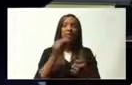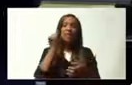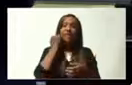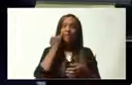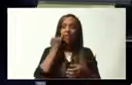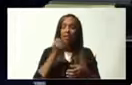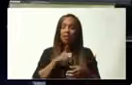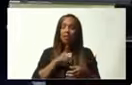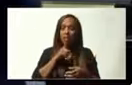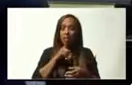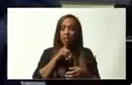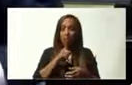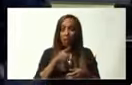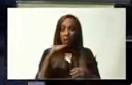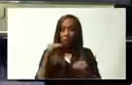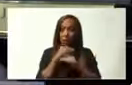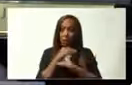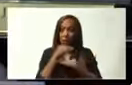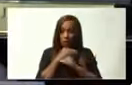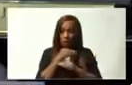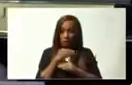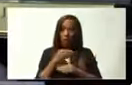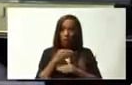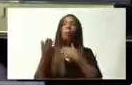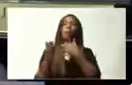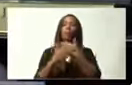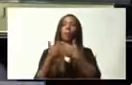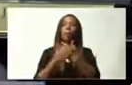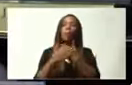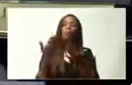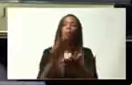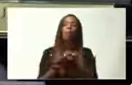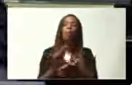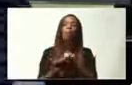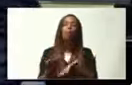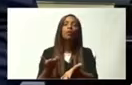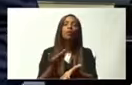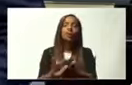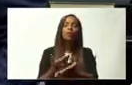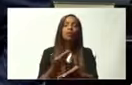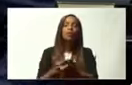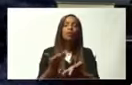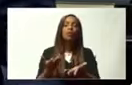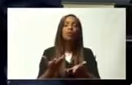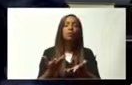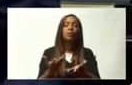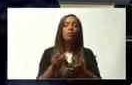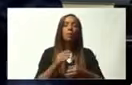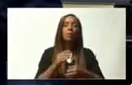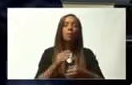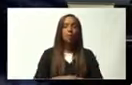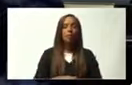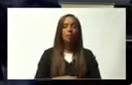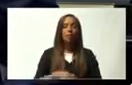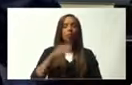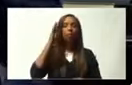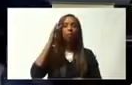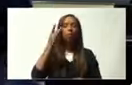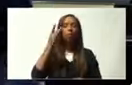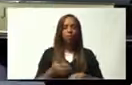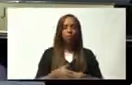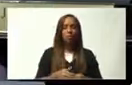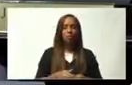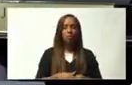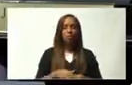hablamos de apoyo presupuestario, es para sustentar el alto gasto corriente de nómina que paga